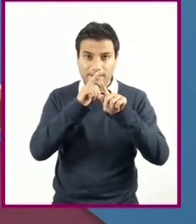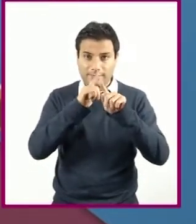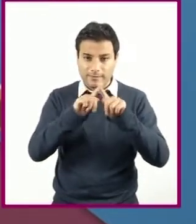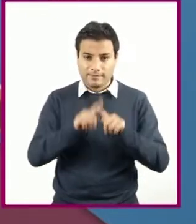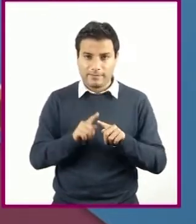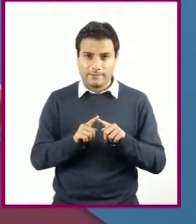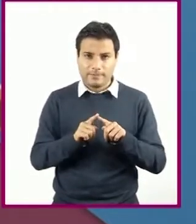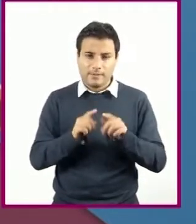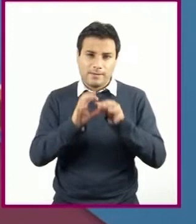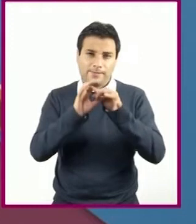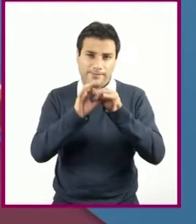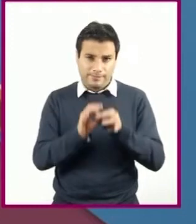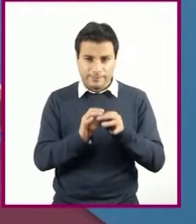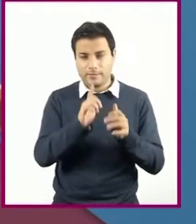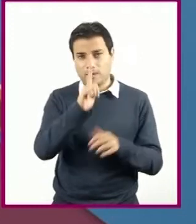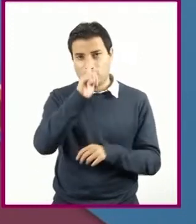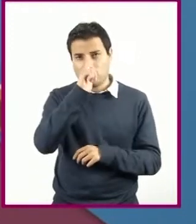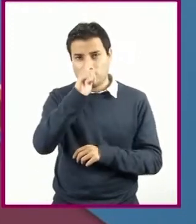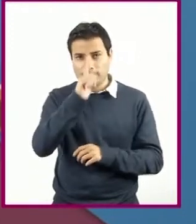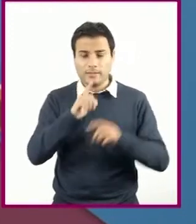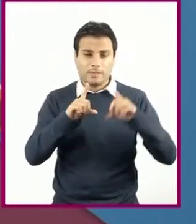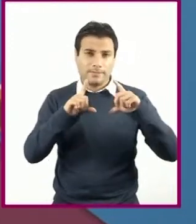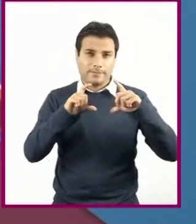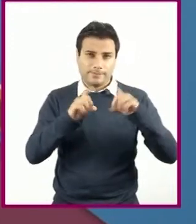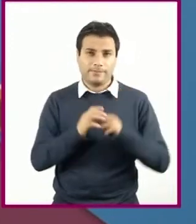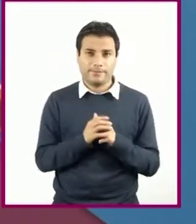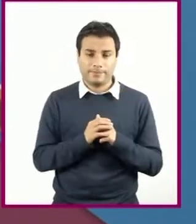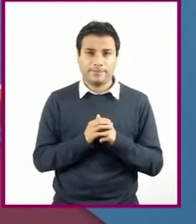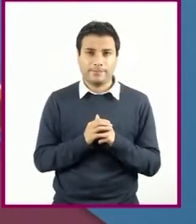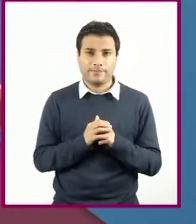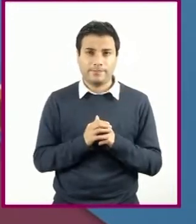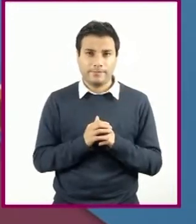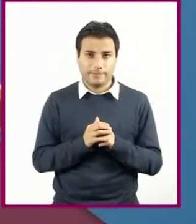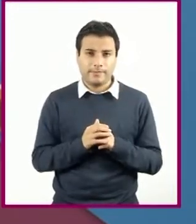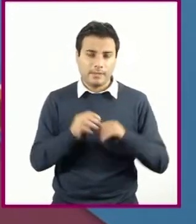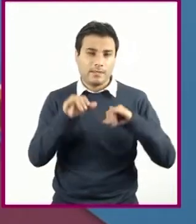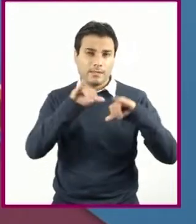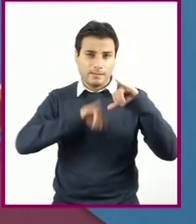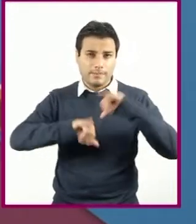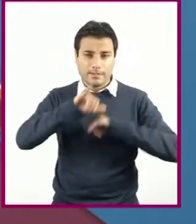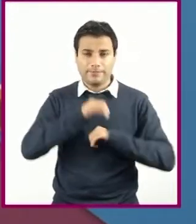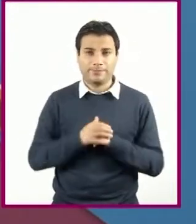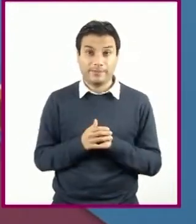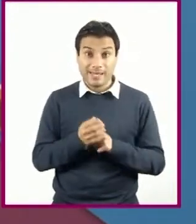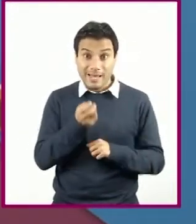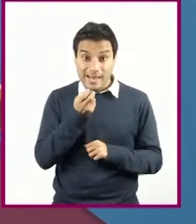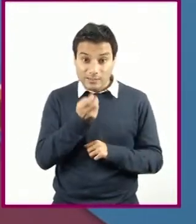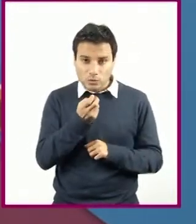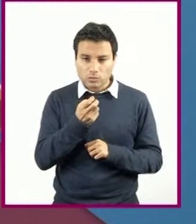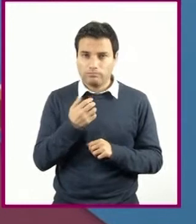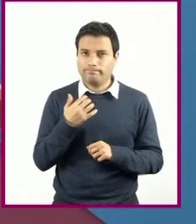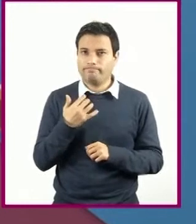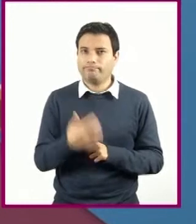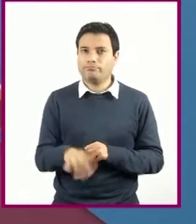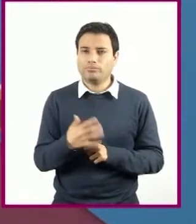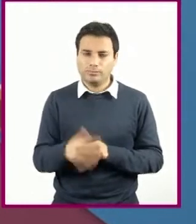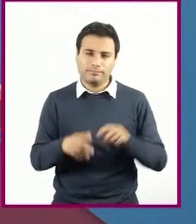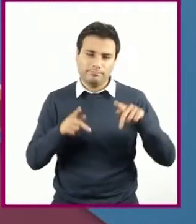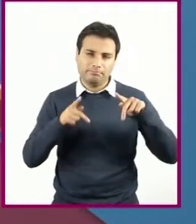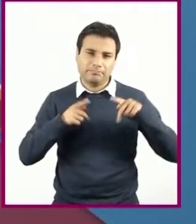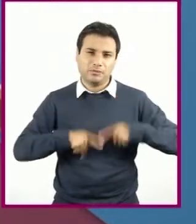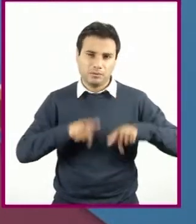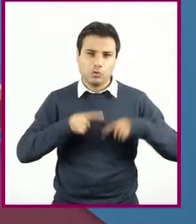la electricidad, la fotografía y la síntesis química, aspectos suficientemente familiares